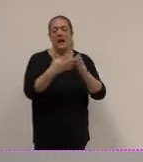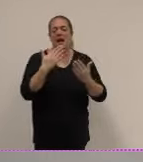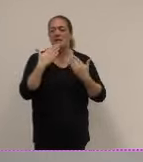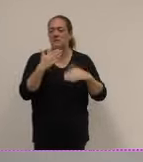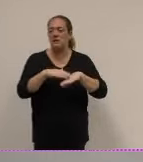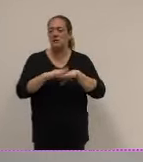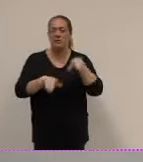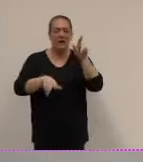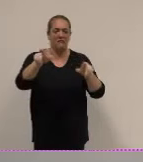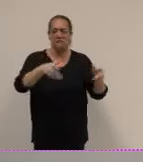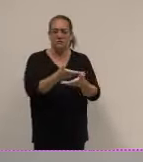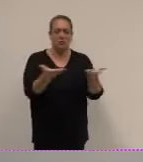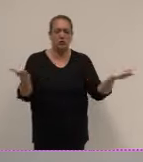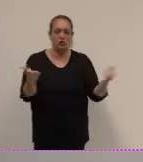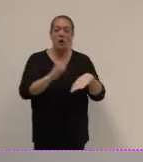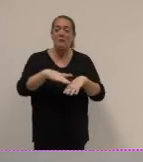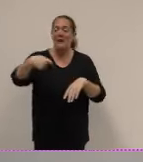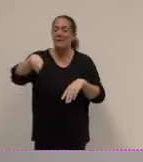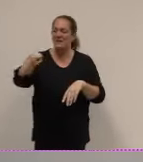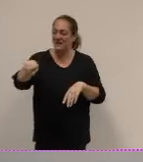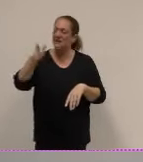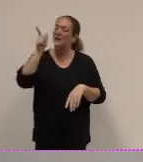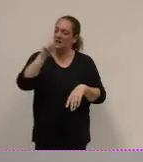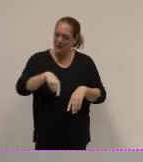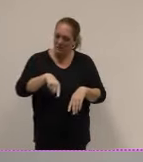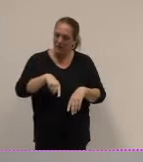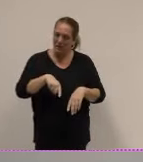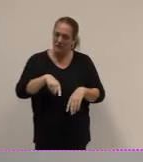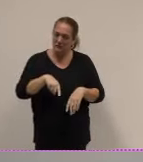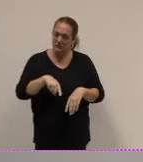para todos, para el presidente también.